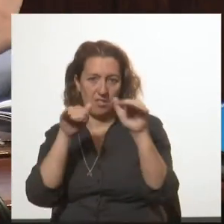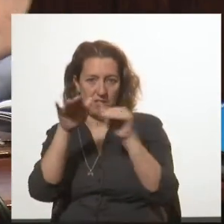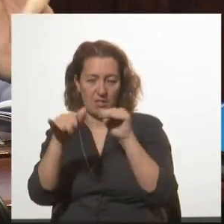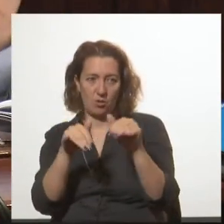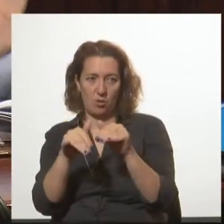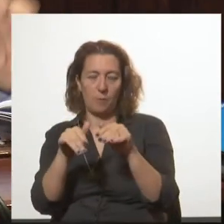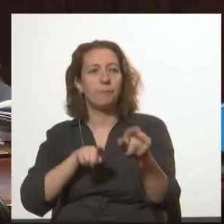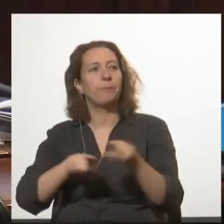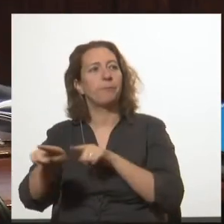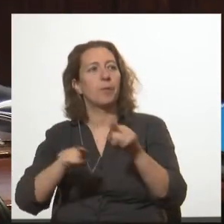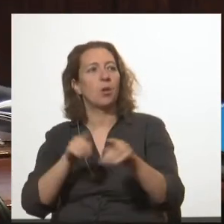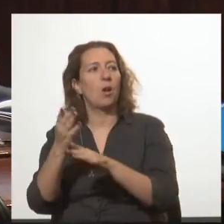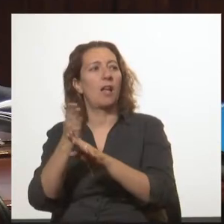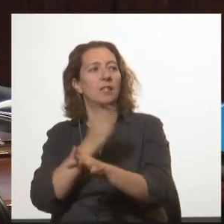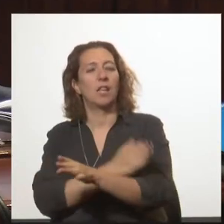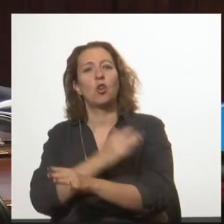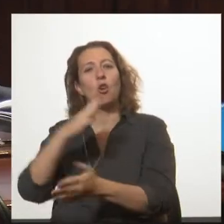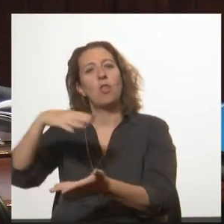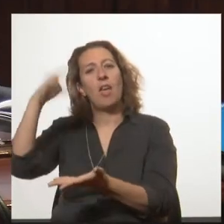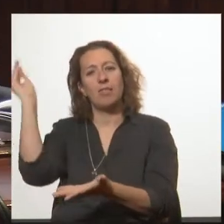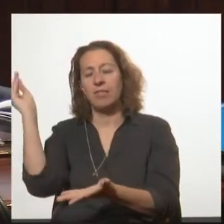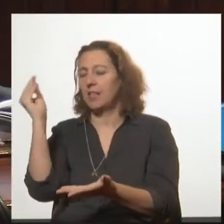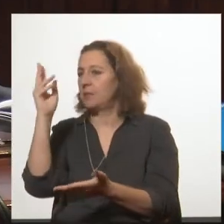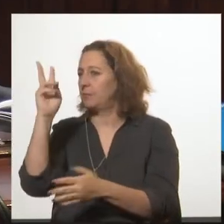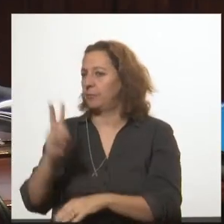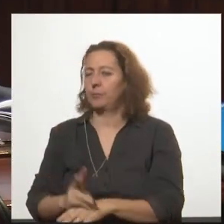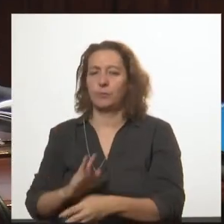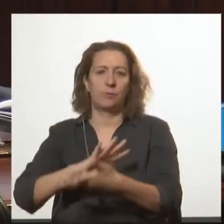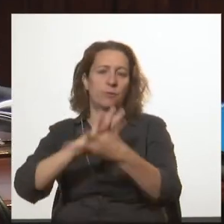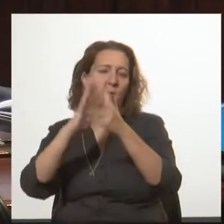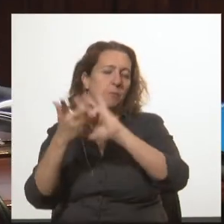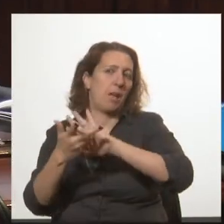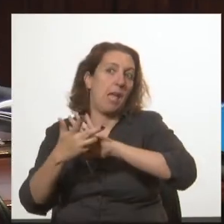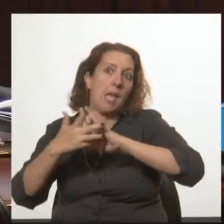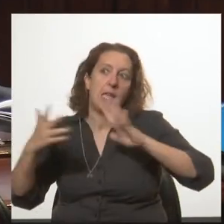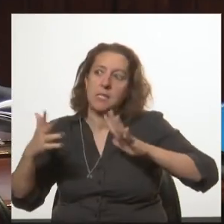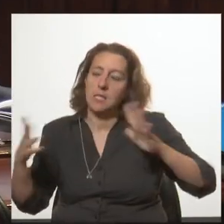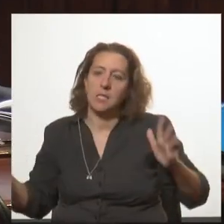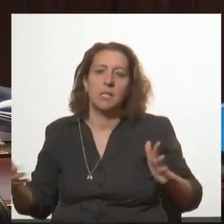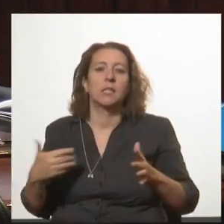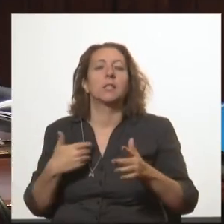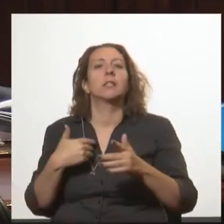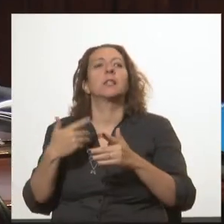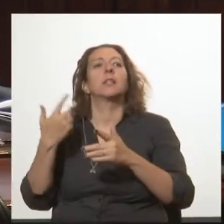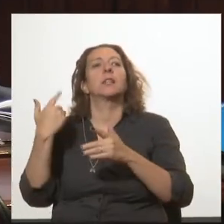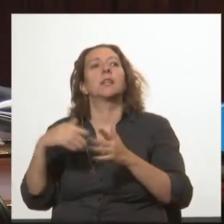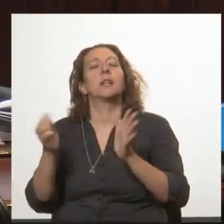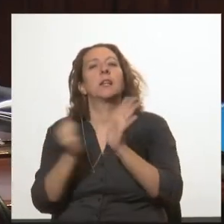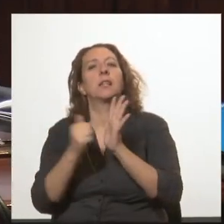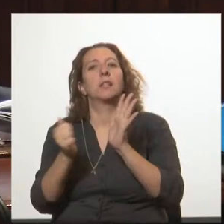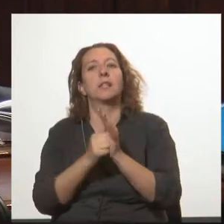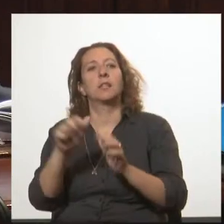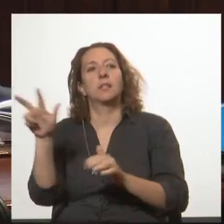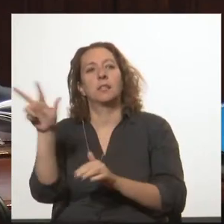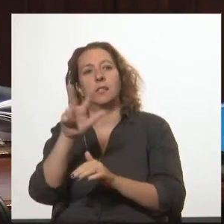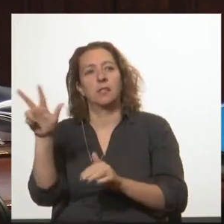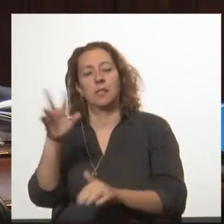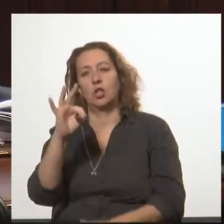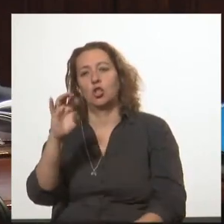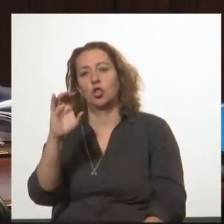anterior de ante el uso de manera excesiva la excepción prevista al alterarse del artículo 33 del tocaf